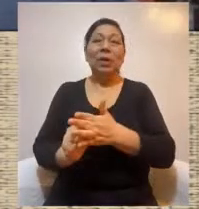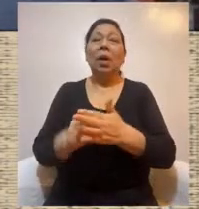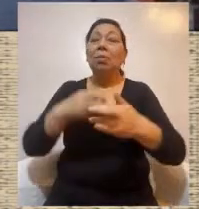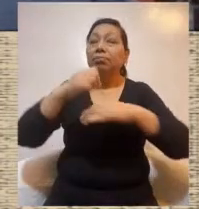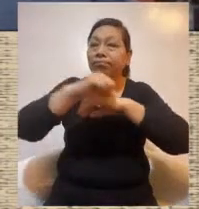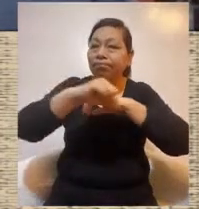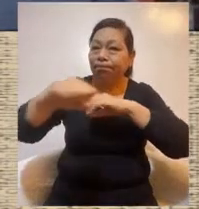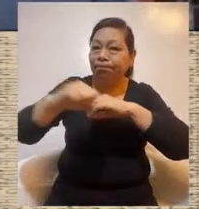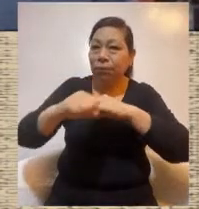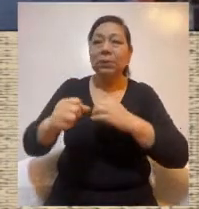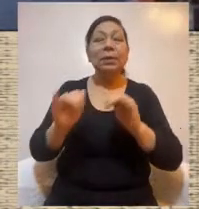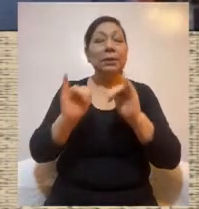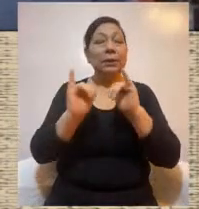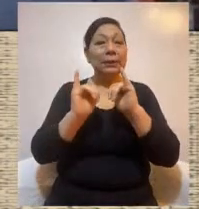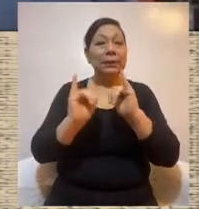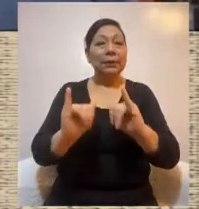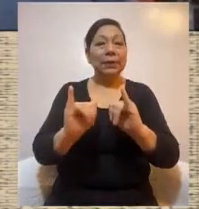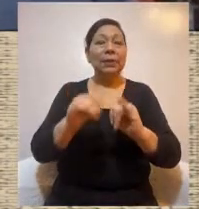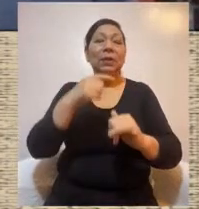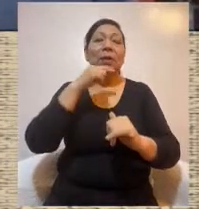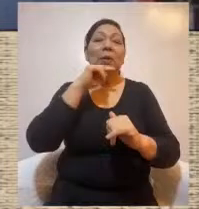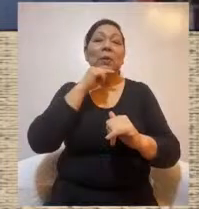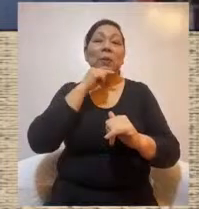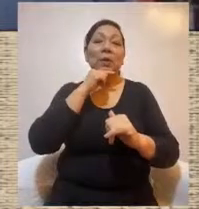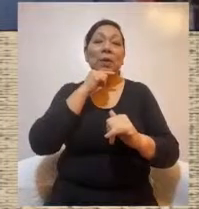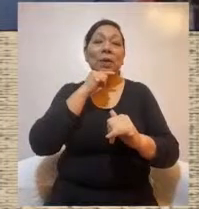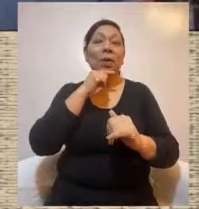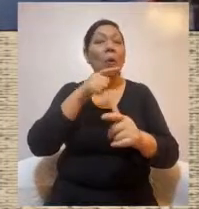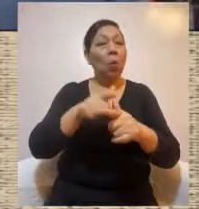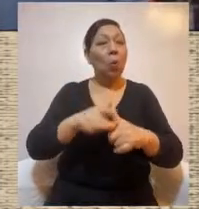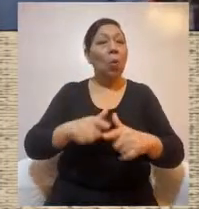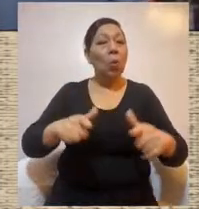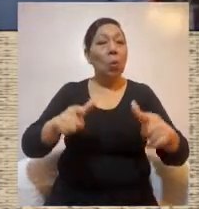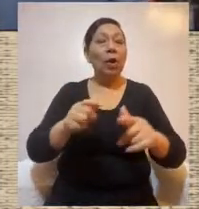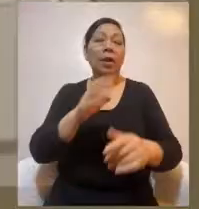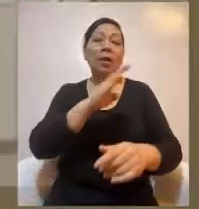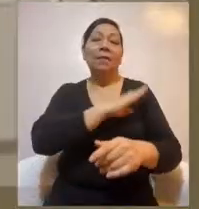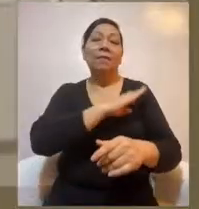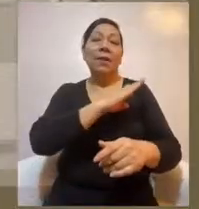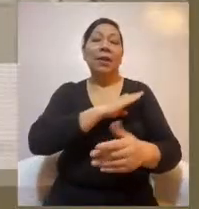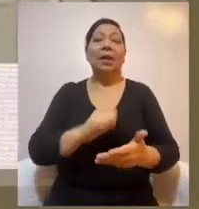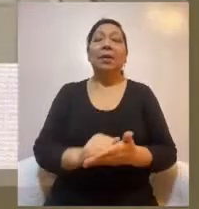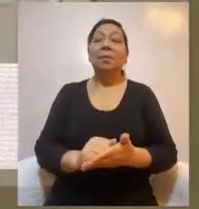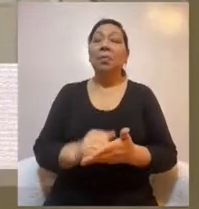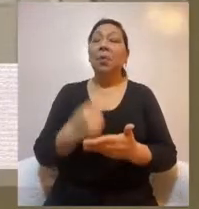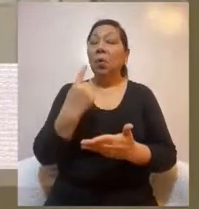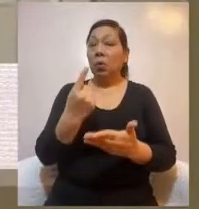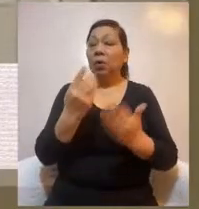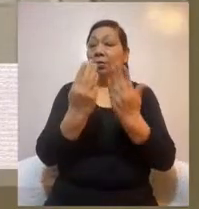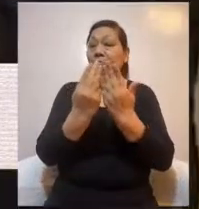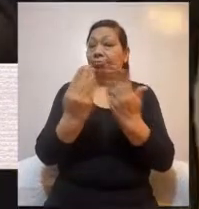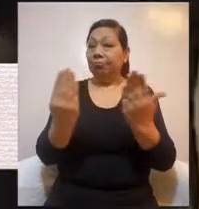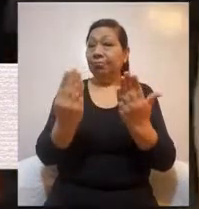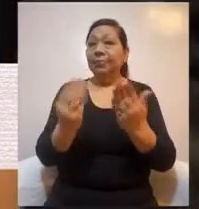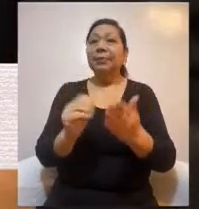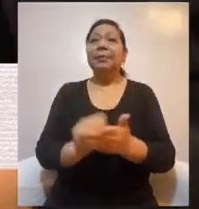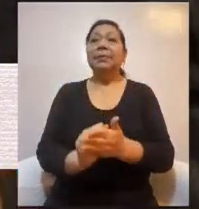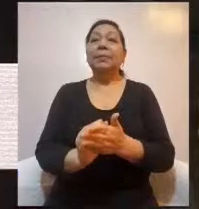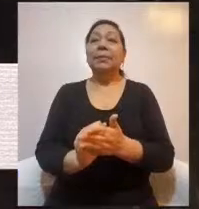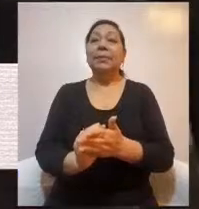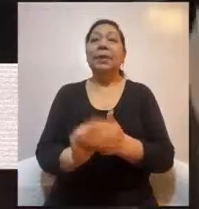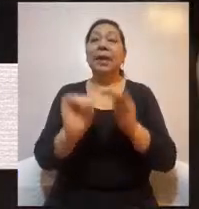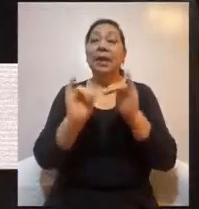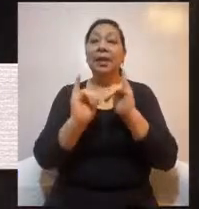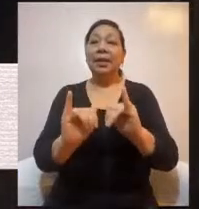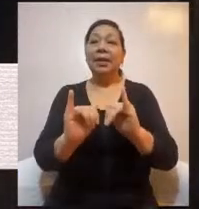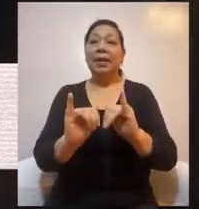adecuado, la promoción y la permanencia de las mujeres en la judicatura y en la fiscalía. Una de esas barreras que inciden